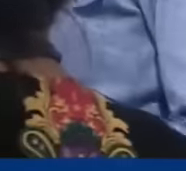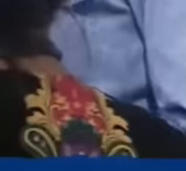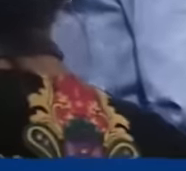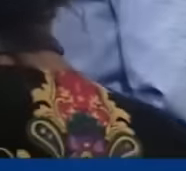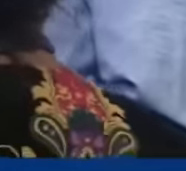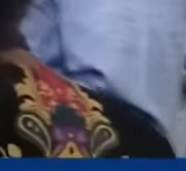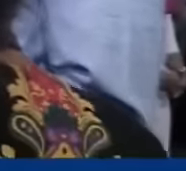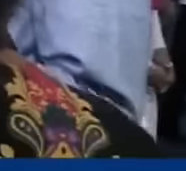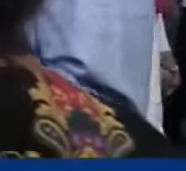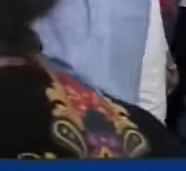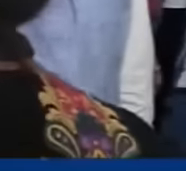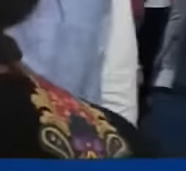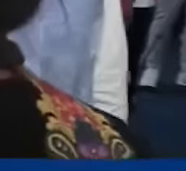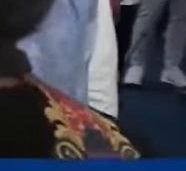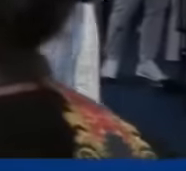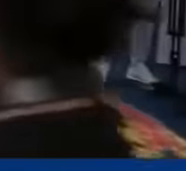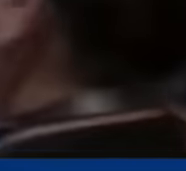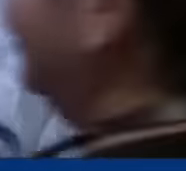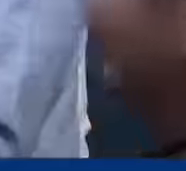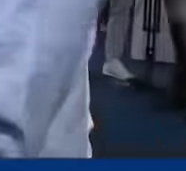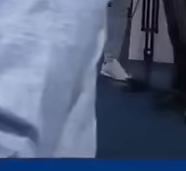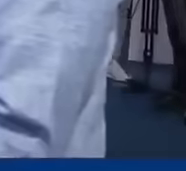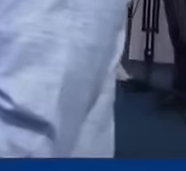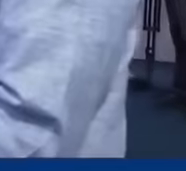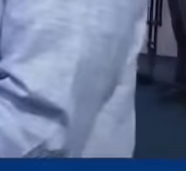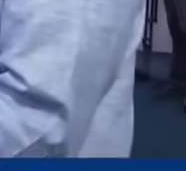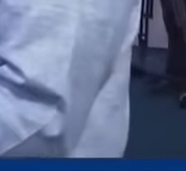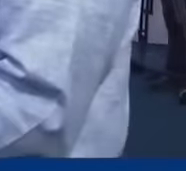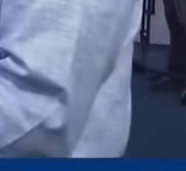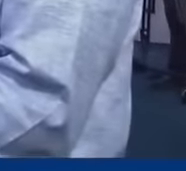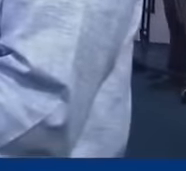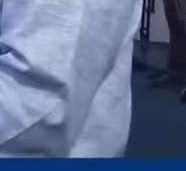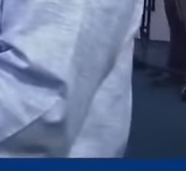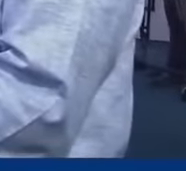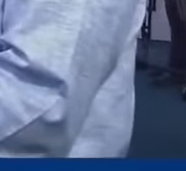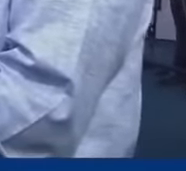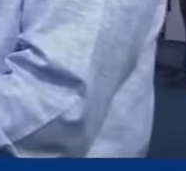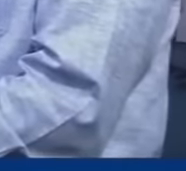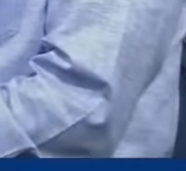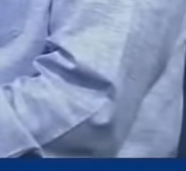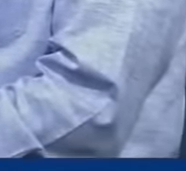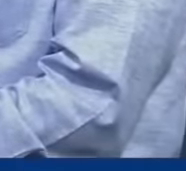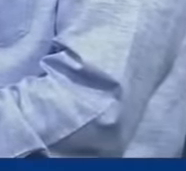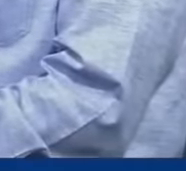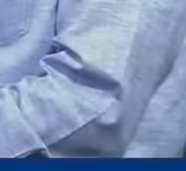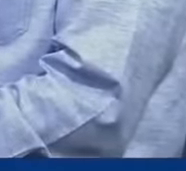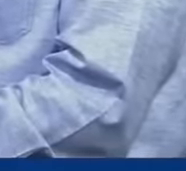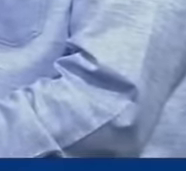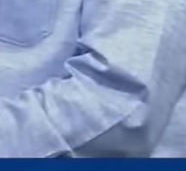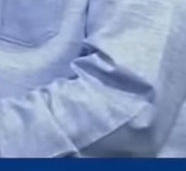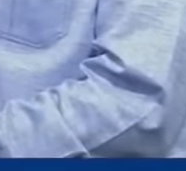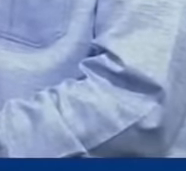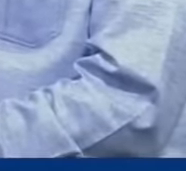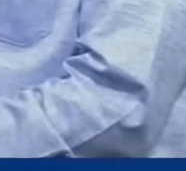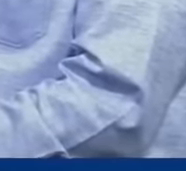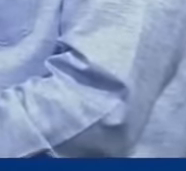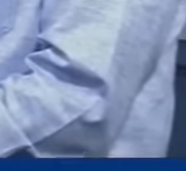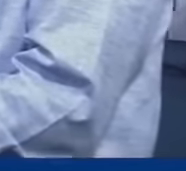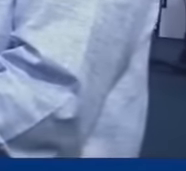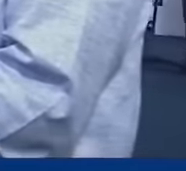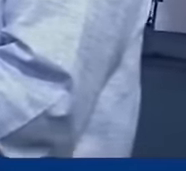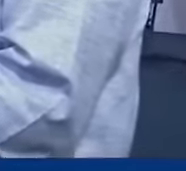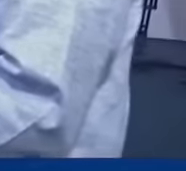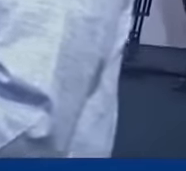popular nacional, donde 4.505 circuitos comunales escogieron los proyectos a priorizar en